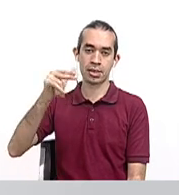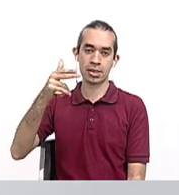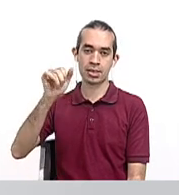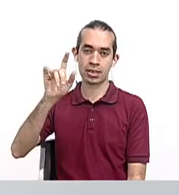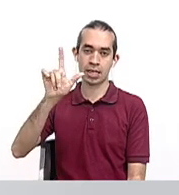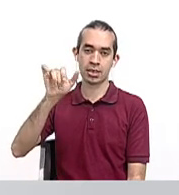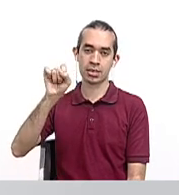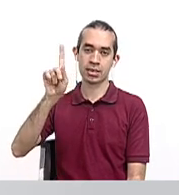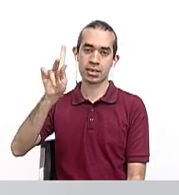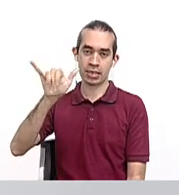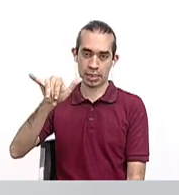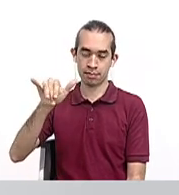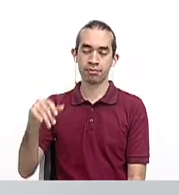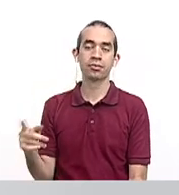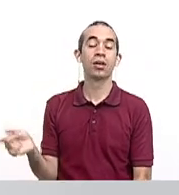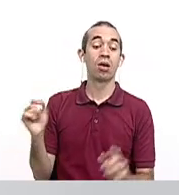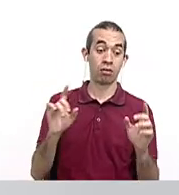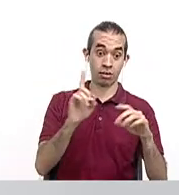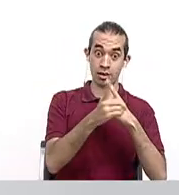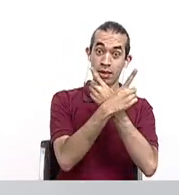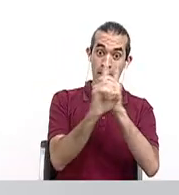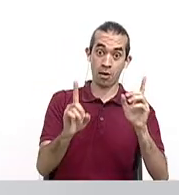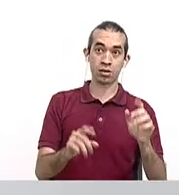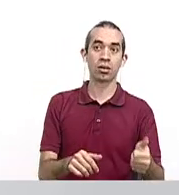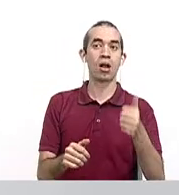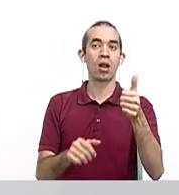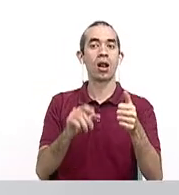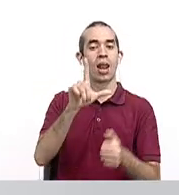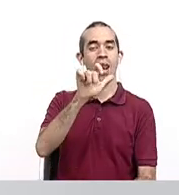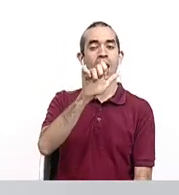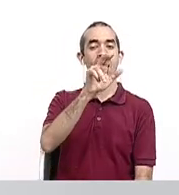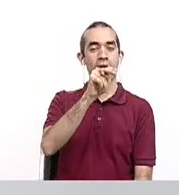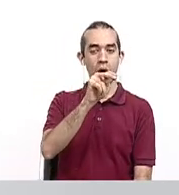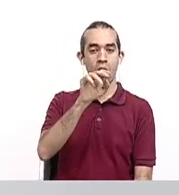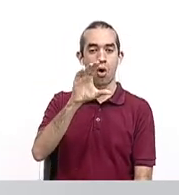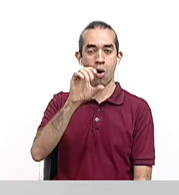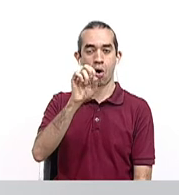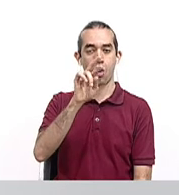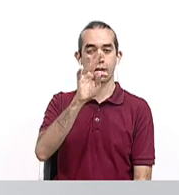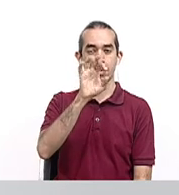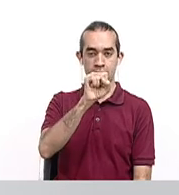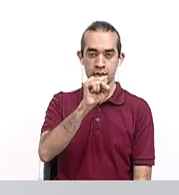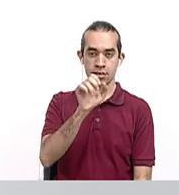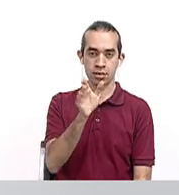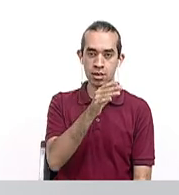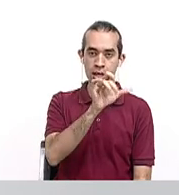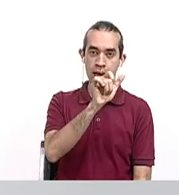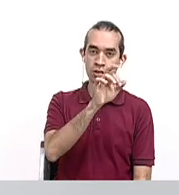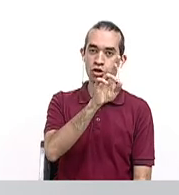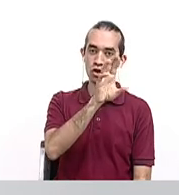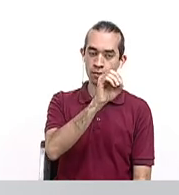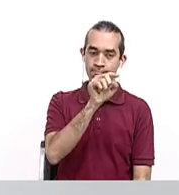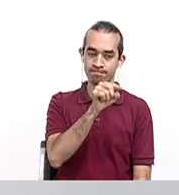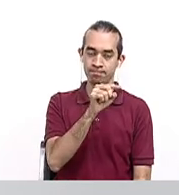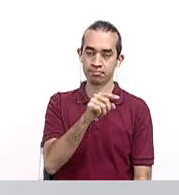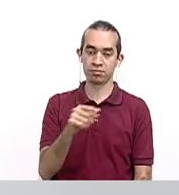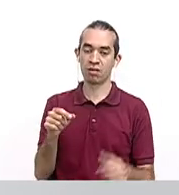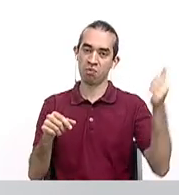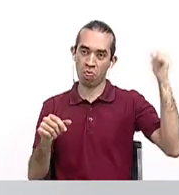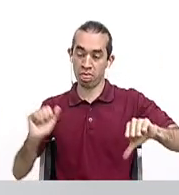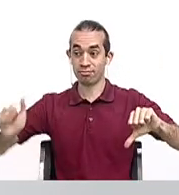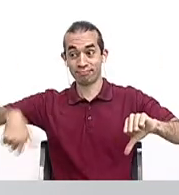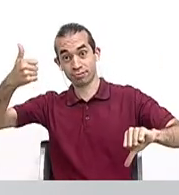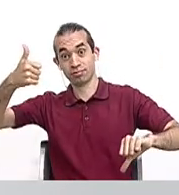león cortés castro ganaría la elección de don teodoro picado de tendencia calderonista y picado